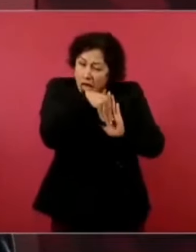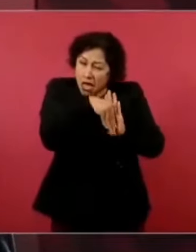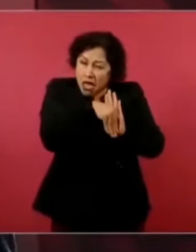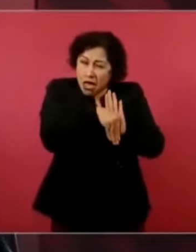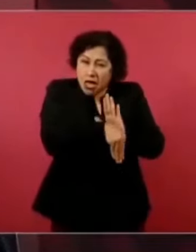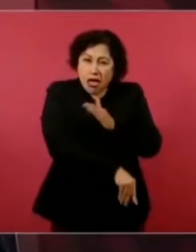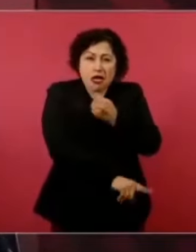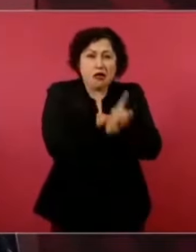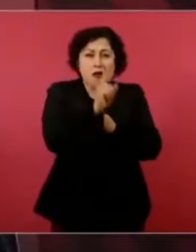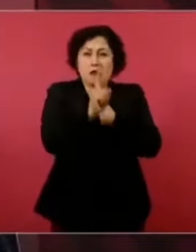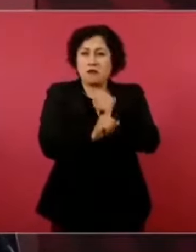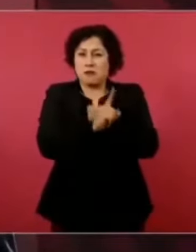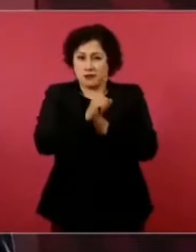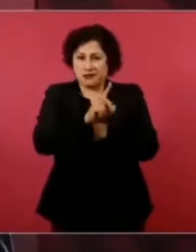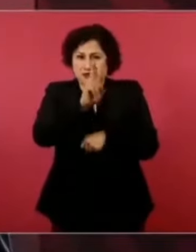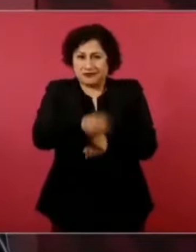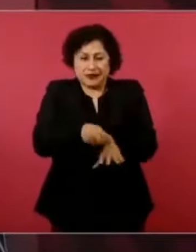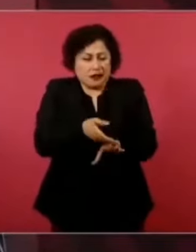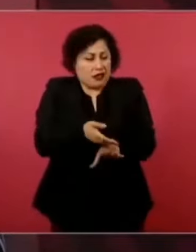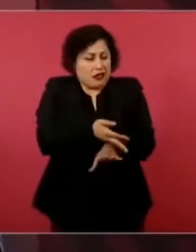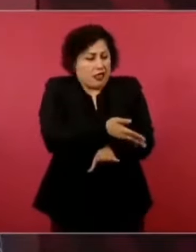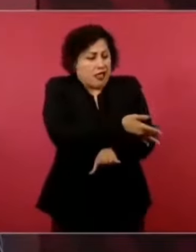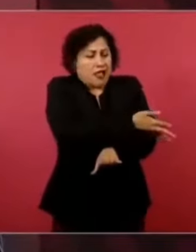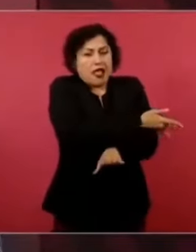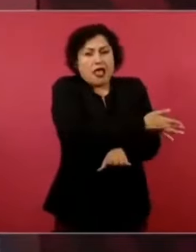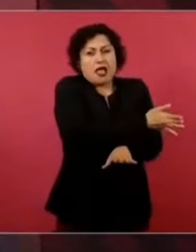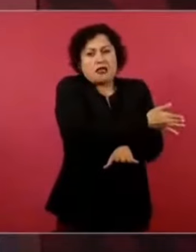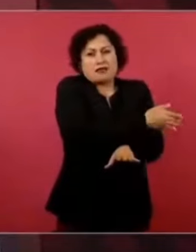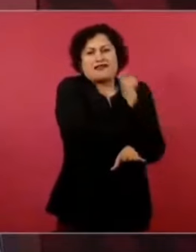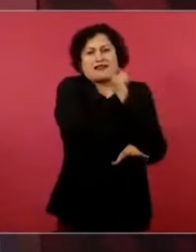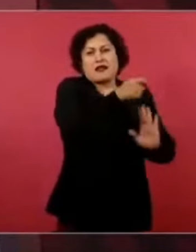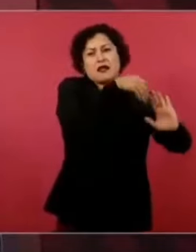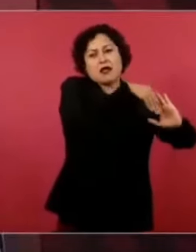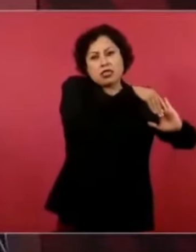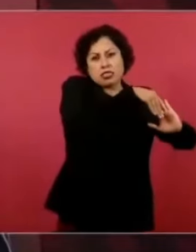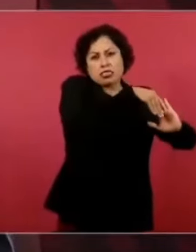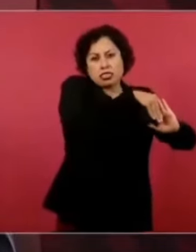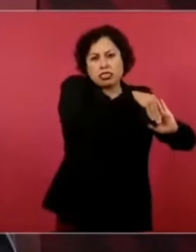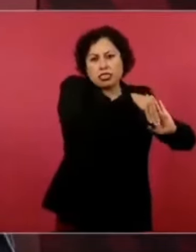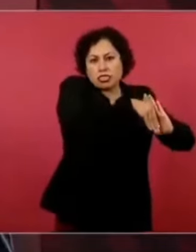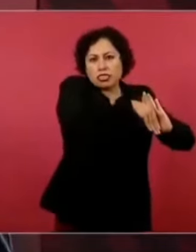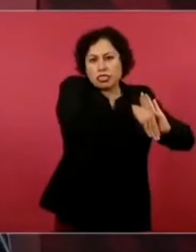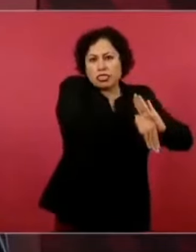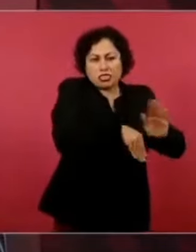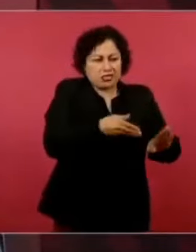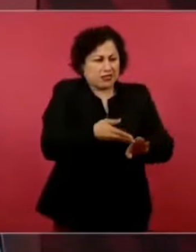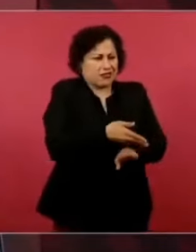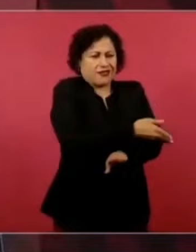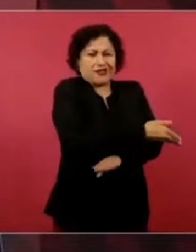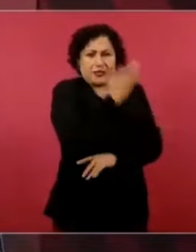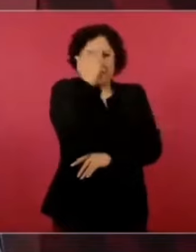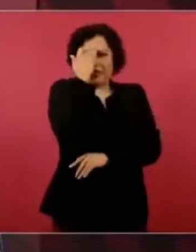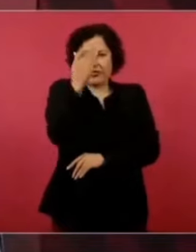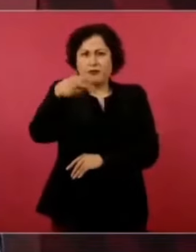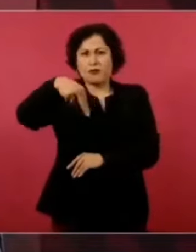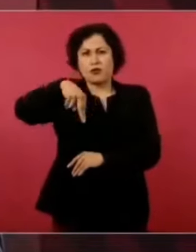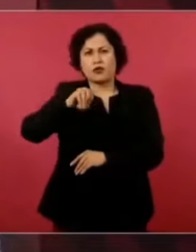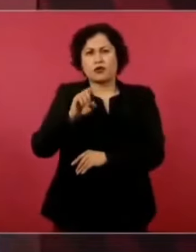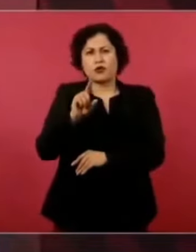un proceso de degradación progresivo, porque eso fue todo el periodo neoliberal, no solo una